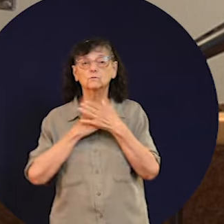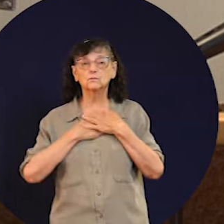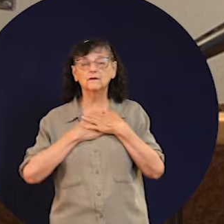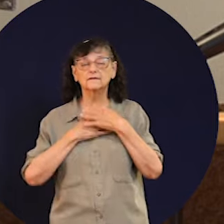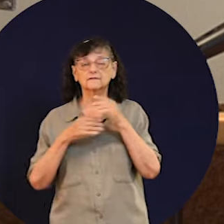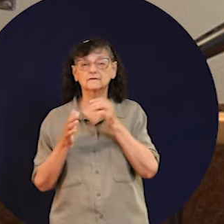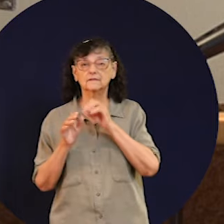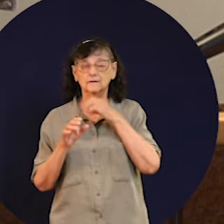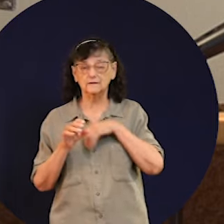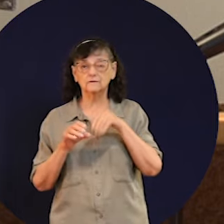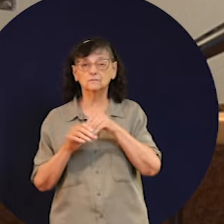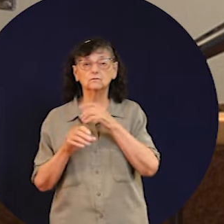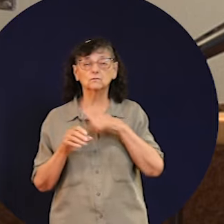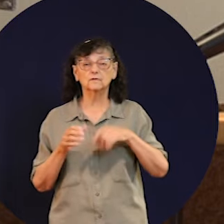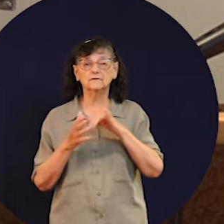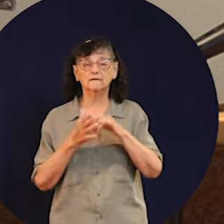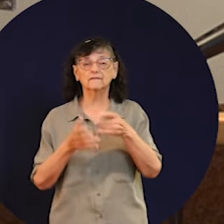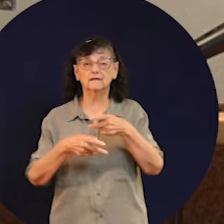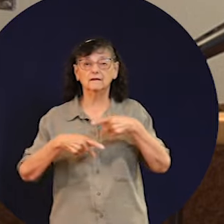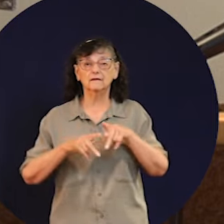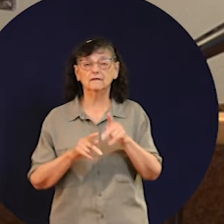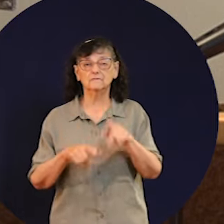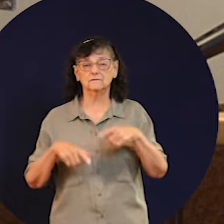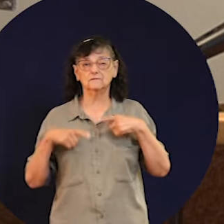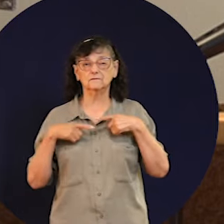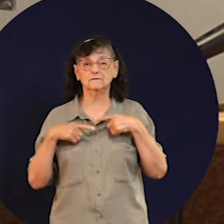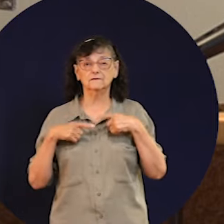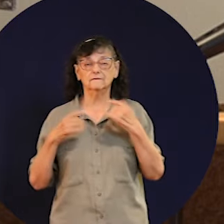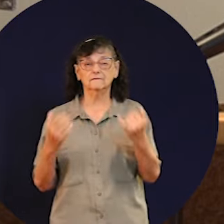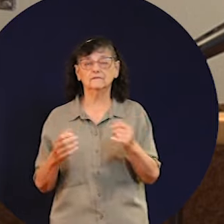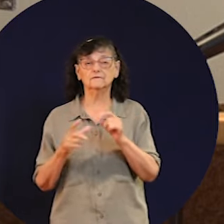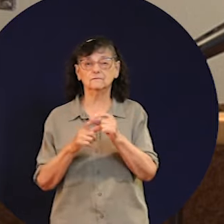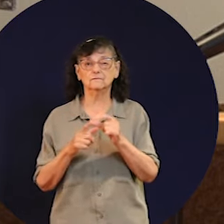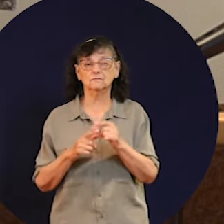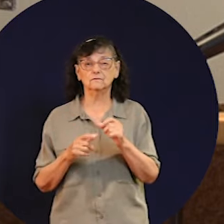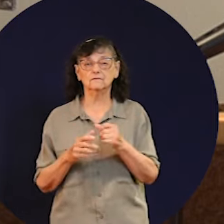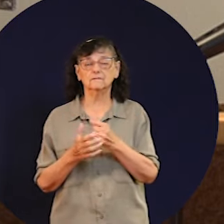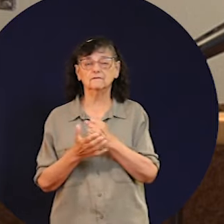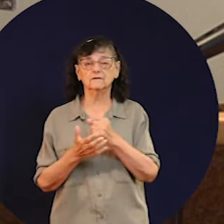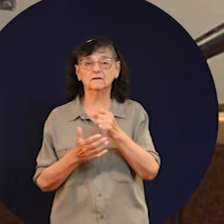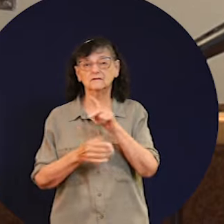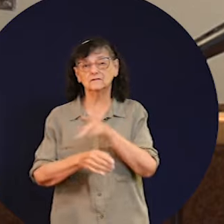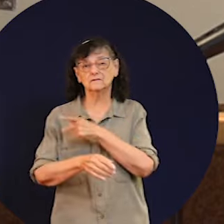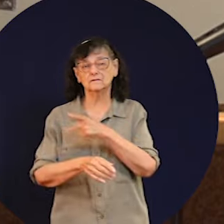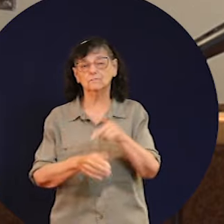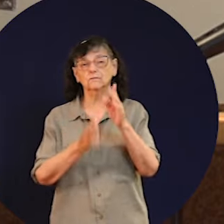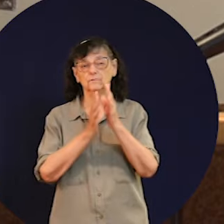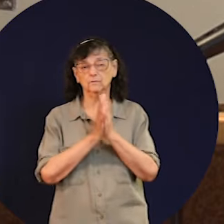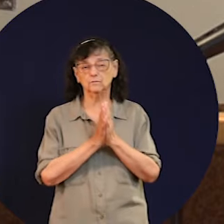en Cristo es lo que nos permite vivir estas palabras del Salmo que oramos.